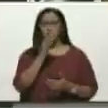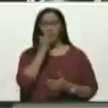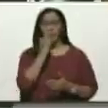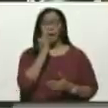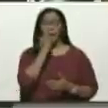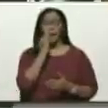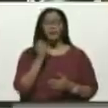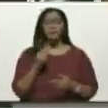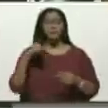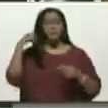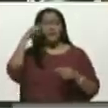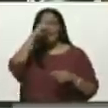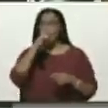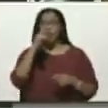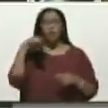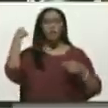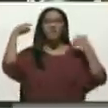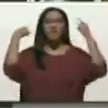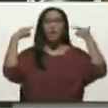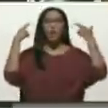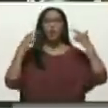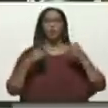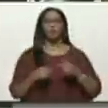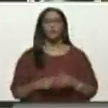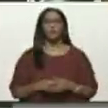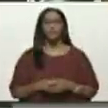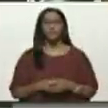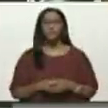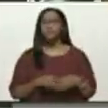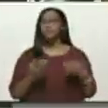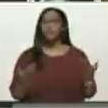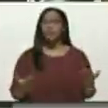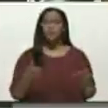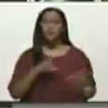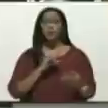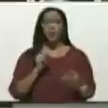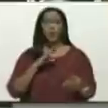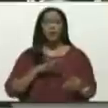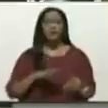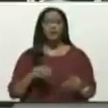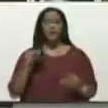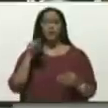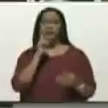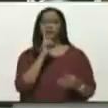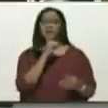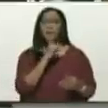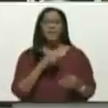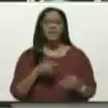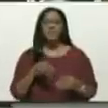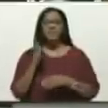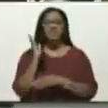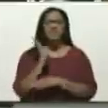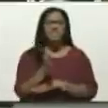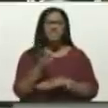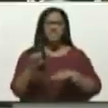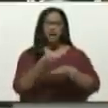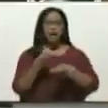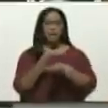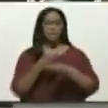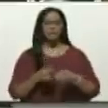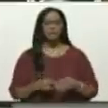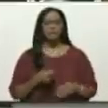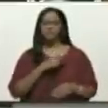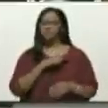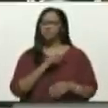El odio los vuelve locos. Por eso no va a caer lo que ustedes llaman el régimen, oye. Al contrario, nos